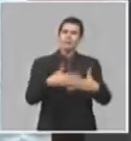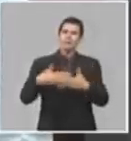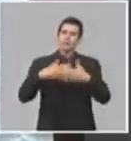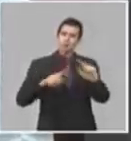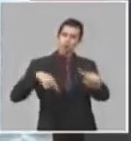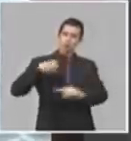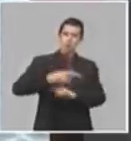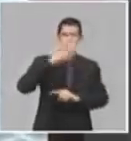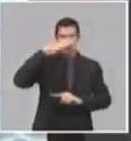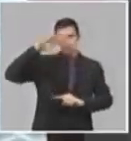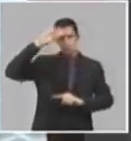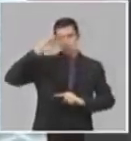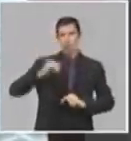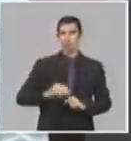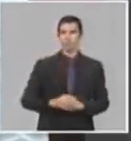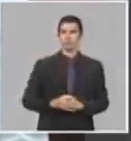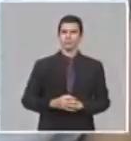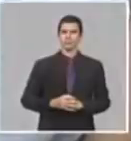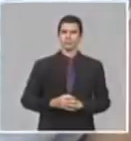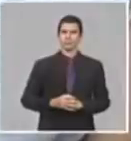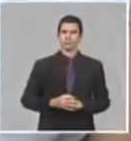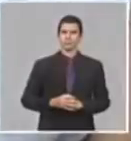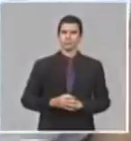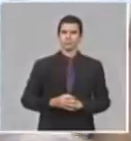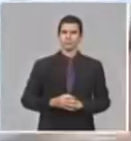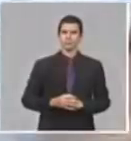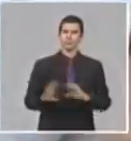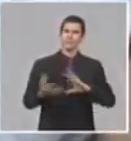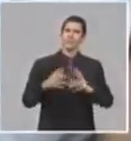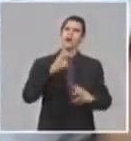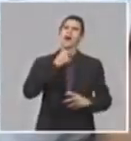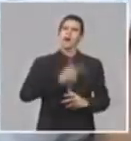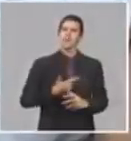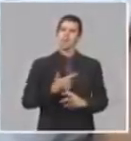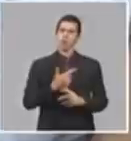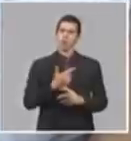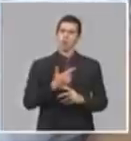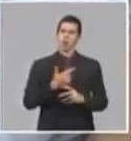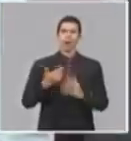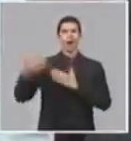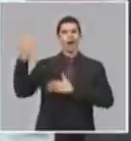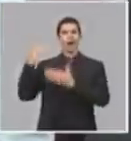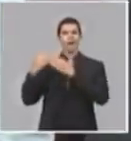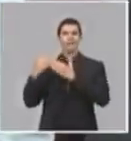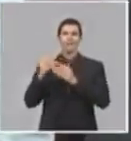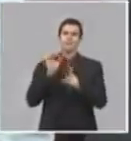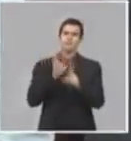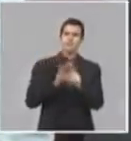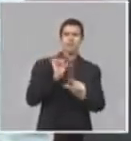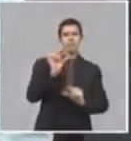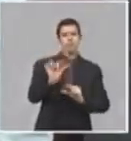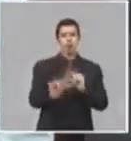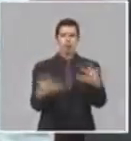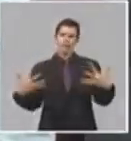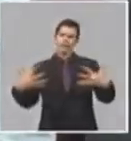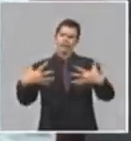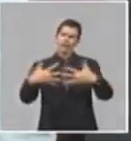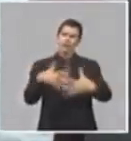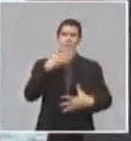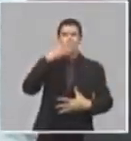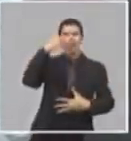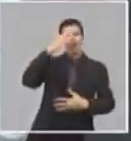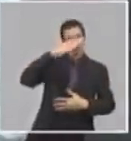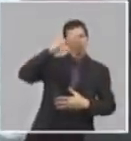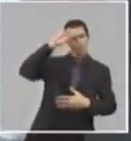La falta de dignidad en el ejercicio de la política. En síntesis, podemos decir que cada página del libro de Bolton corrobora